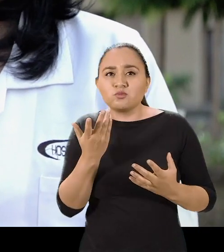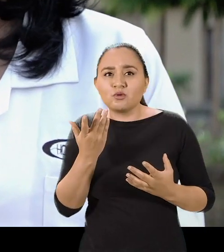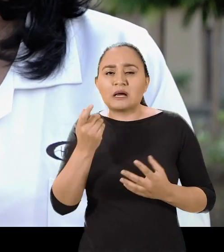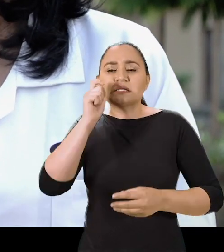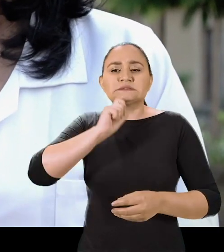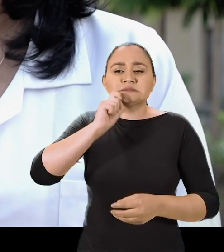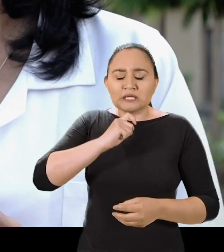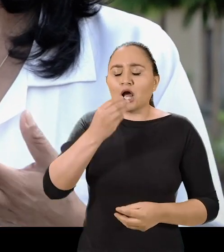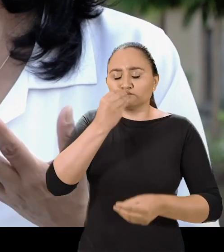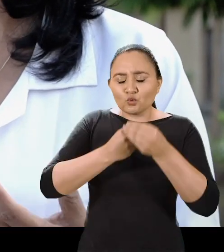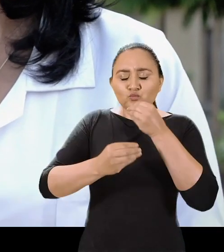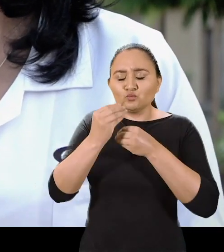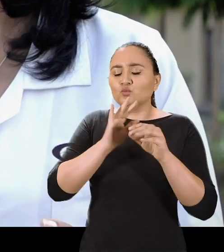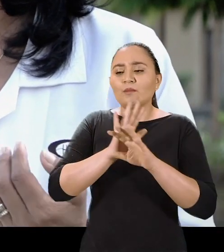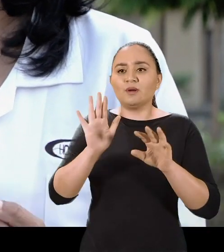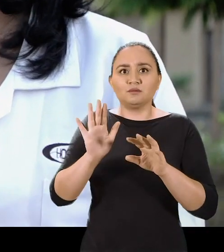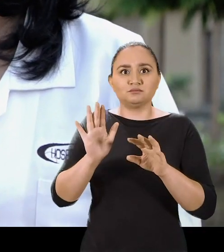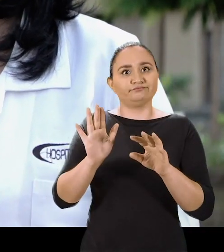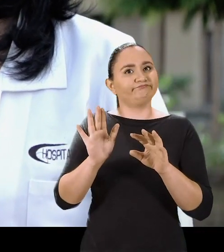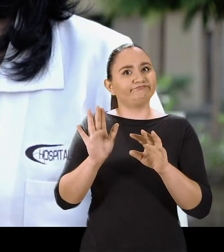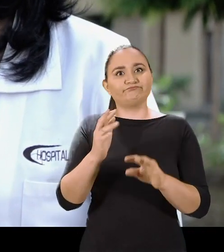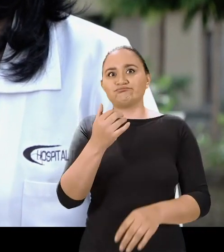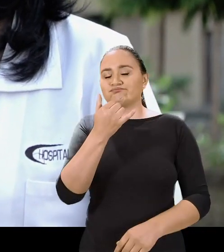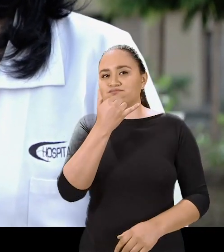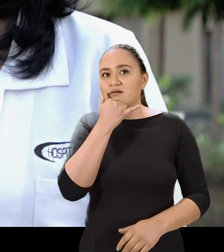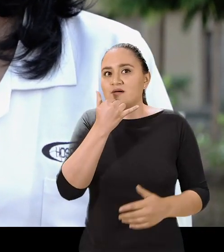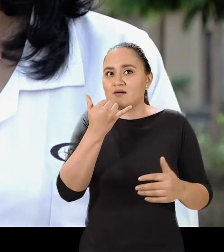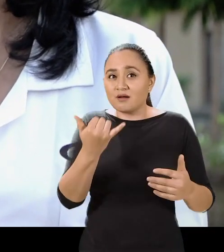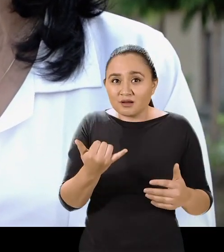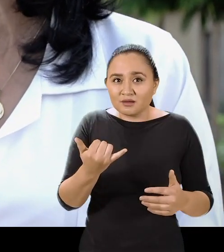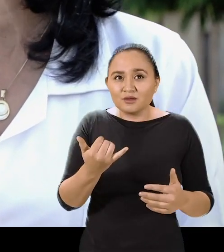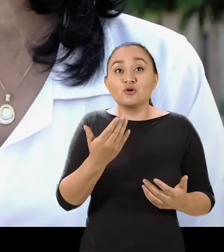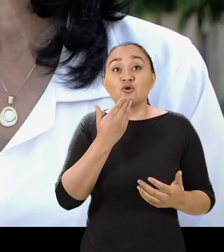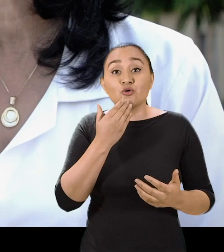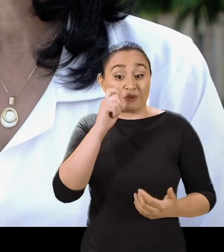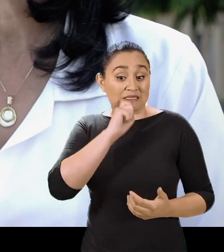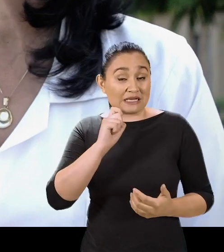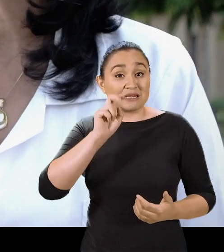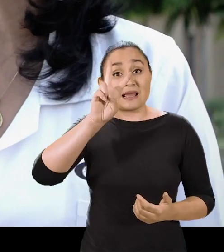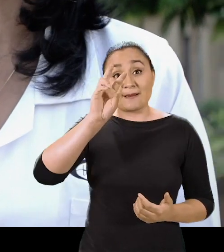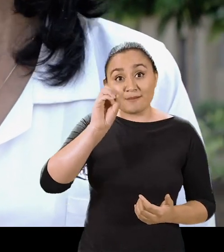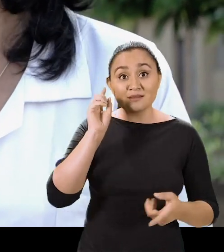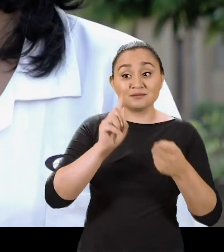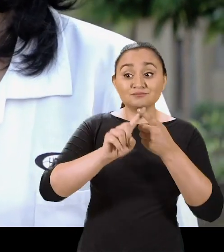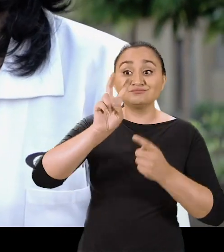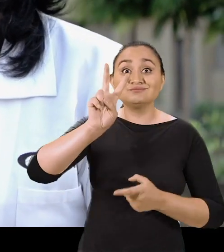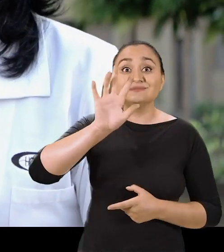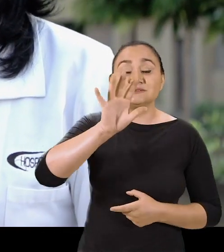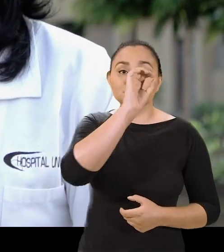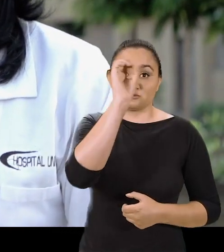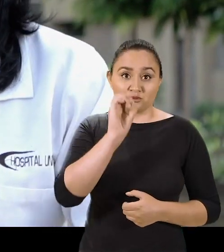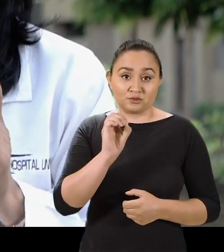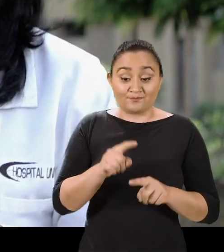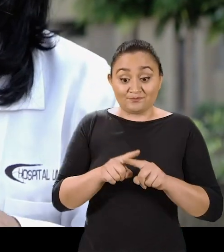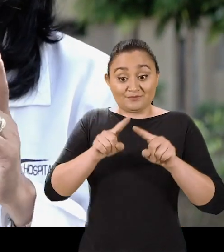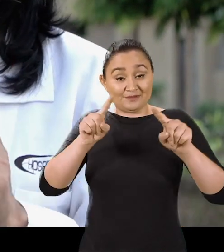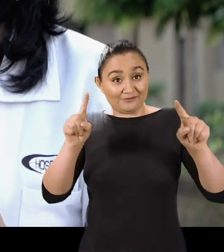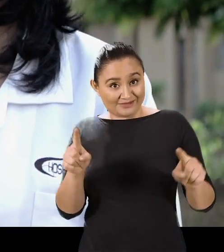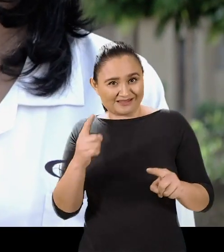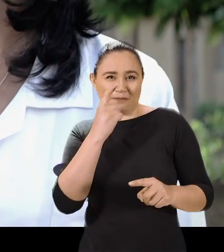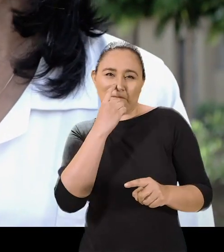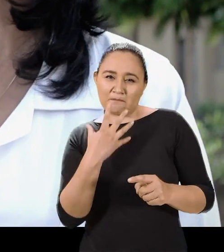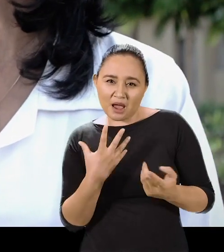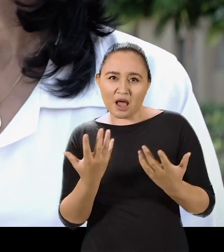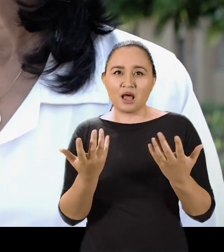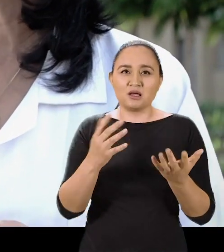proteínas donde las proteínas en nuestra alimentación solamente deben representar de un 20 a un 25 por ciento mientras que